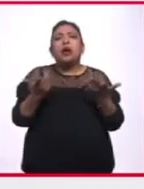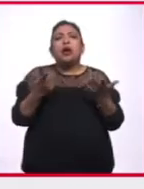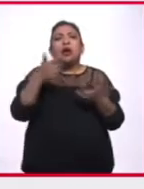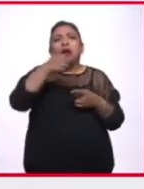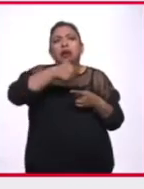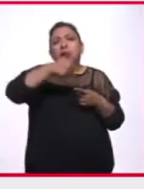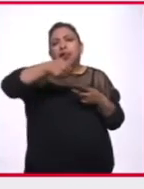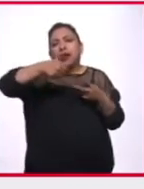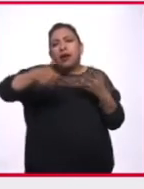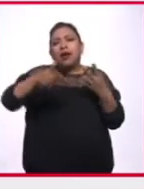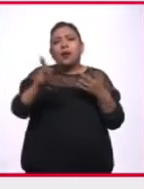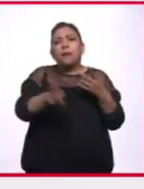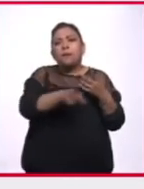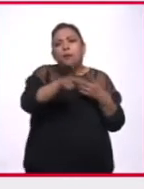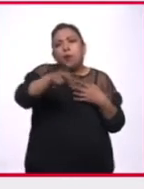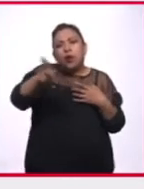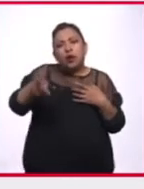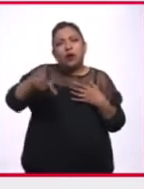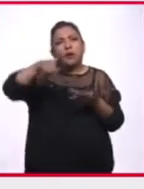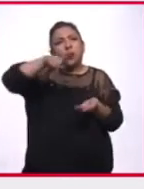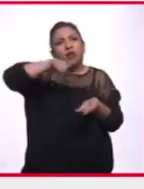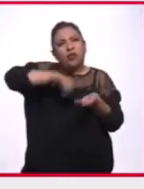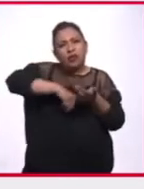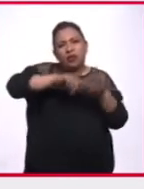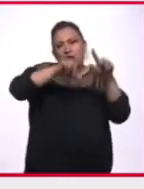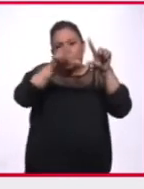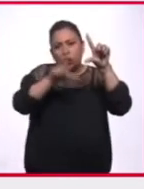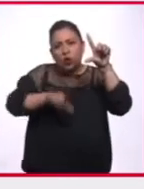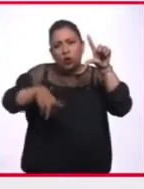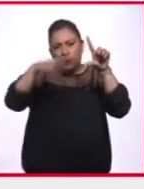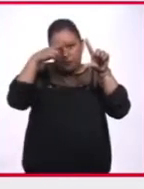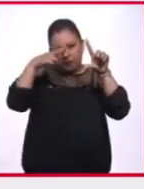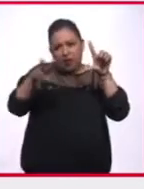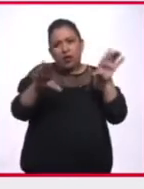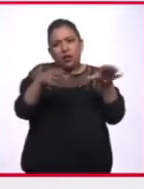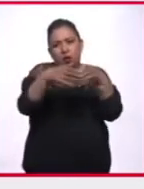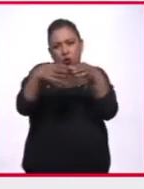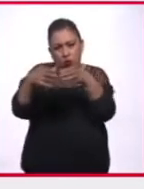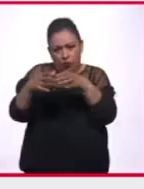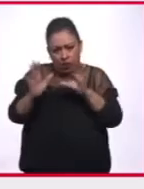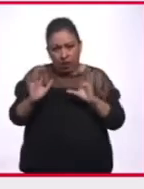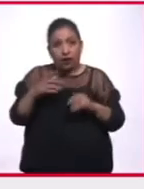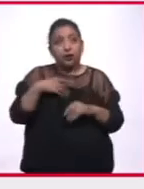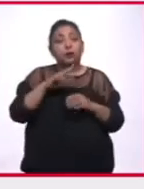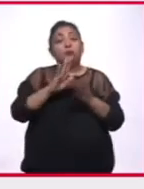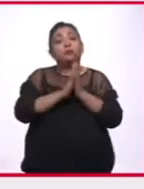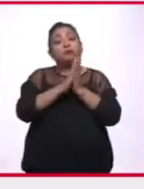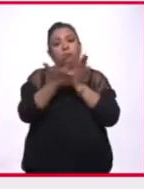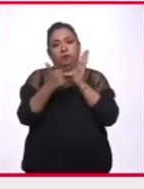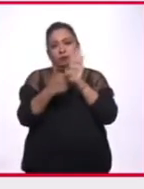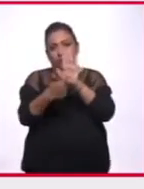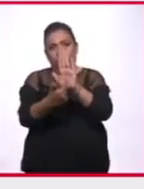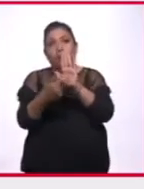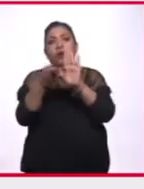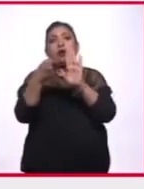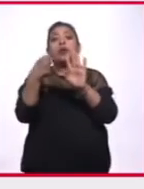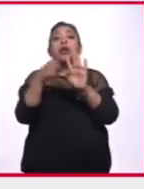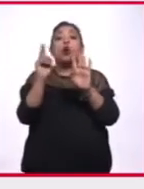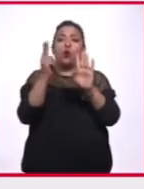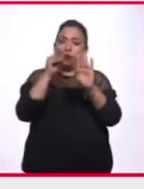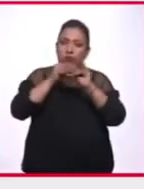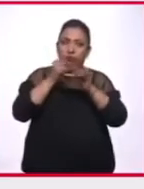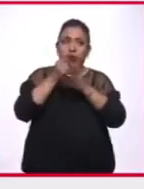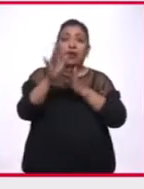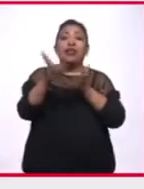cada uno de los pueblos que integran esta nación y de las comunidades. Acá tenemos también publicado por la UNAM